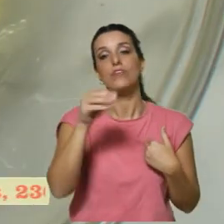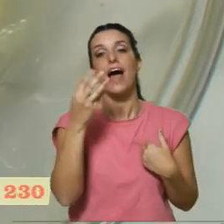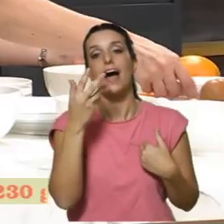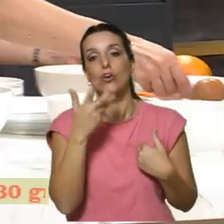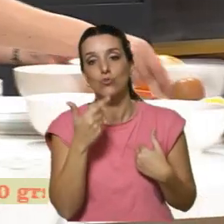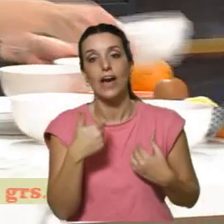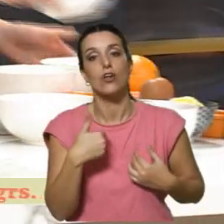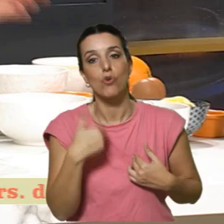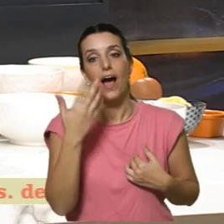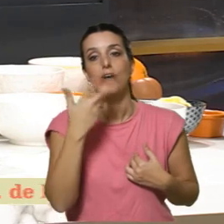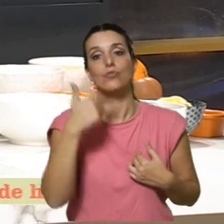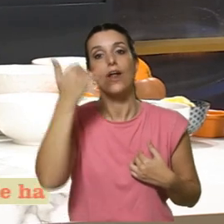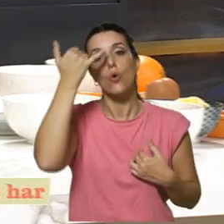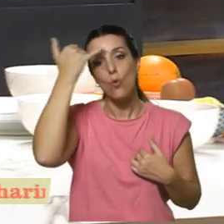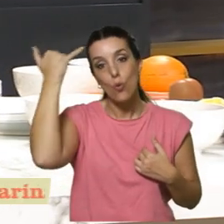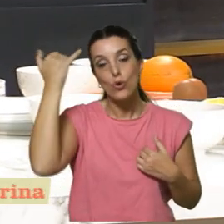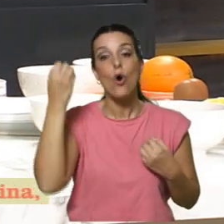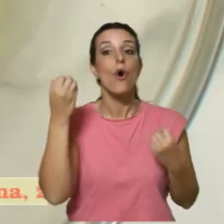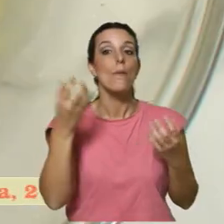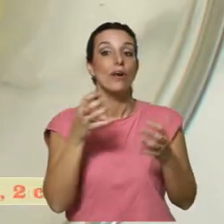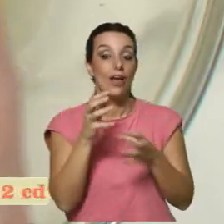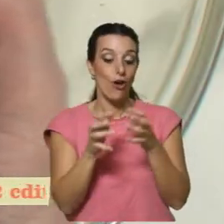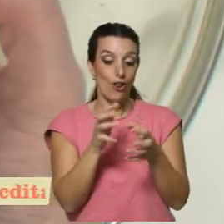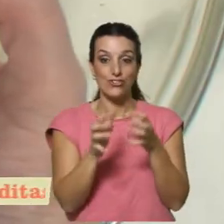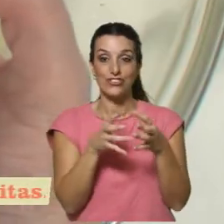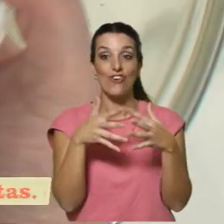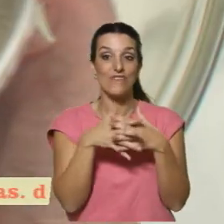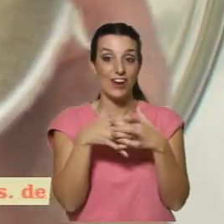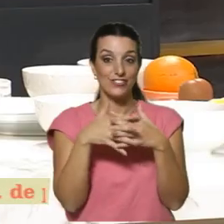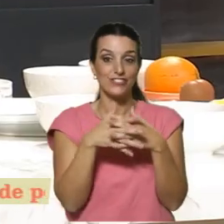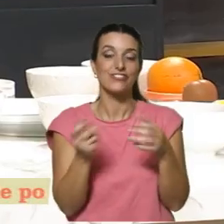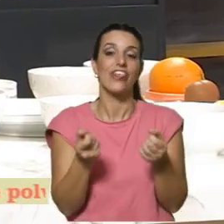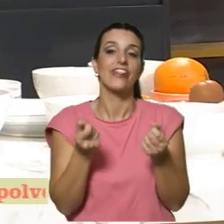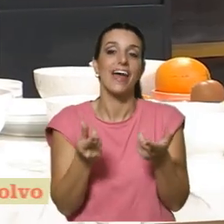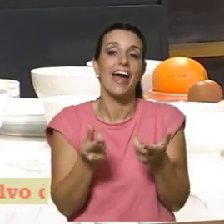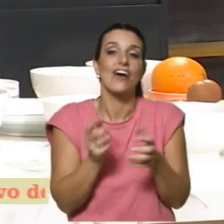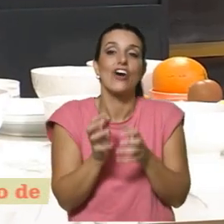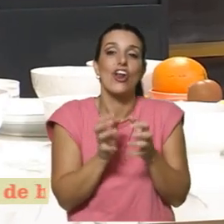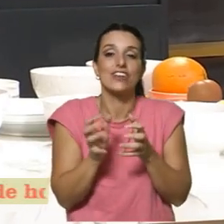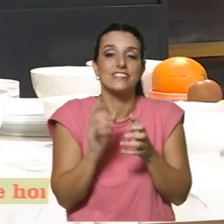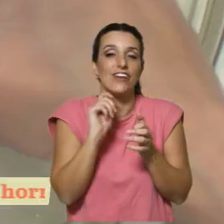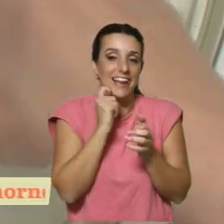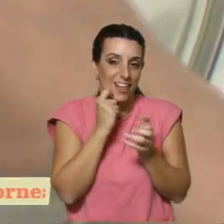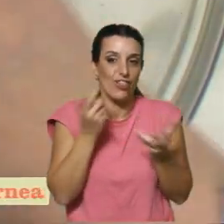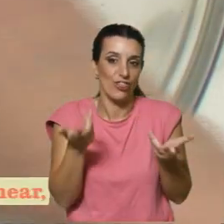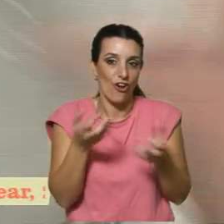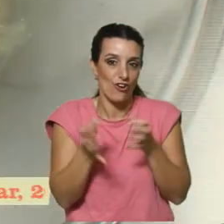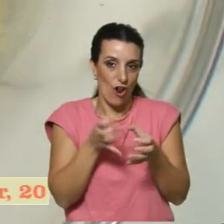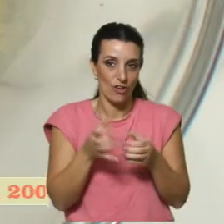que yo usé azúcar rubio. ¿Por qué? Porque con este colorcito te va a ayudar a amalgamarse bien con el color de la